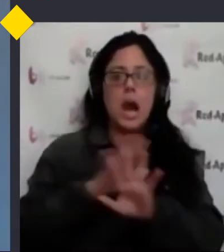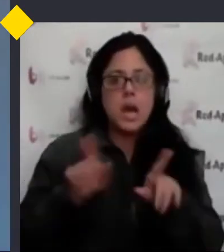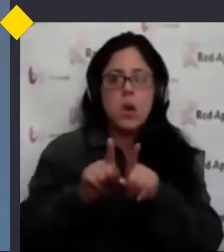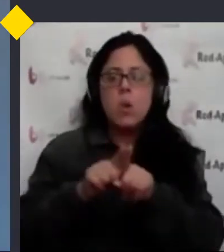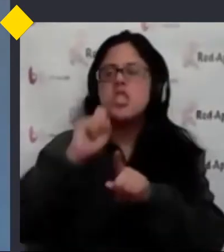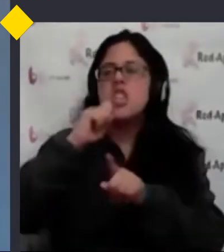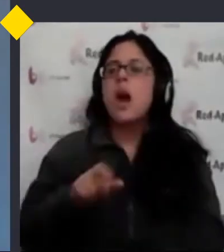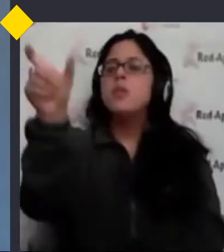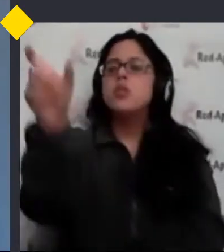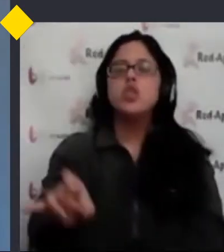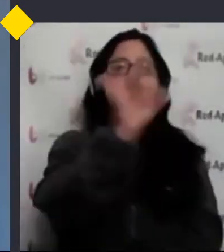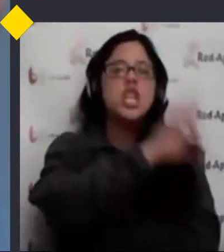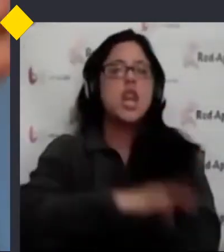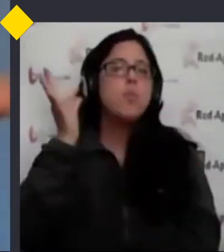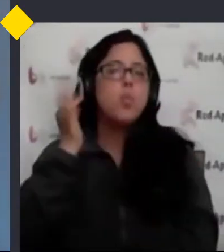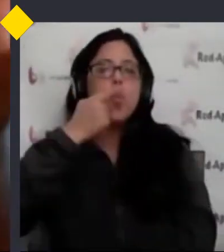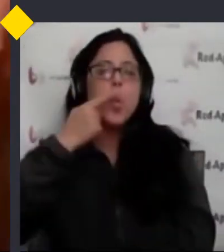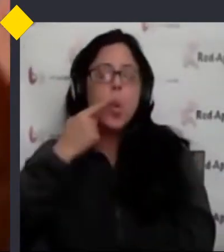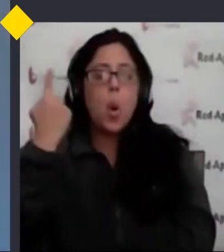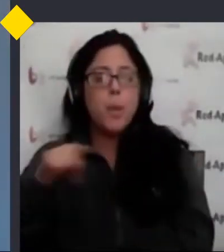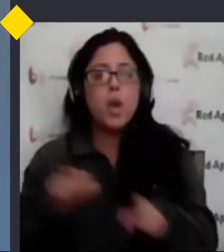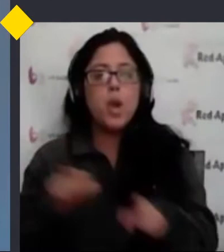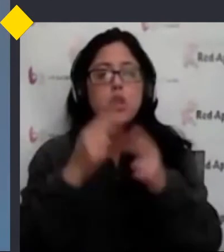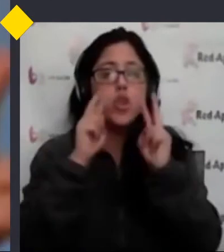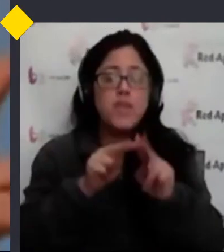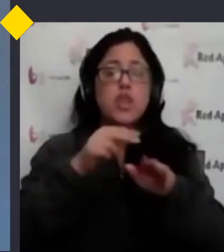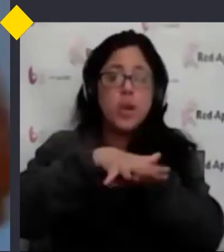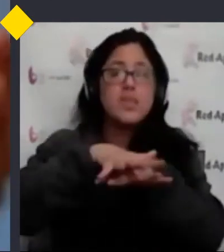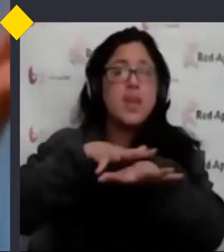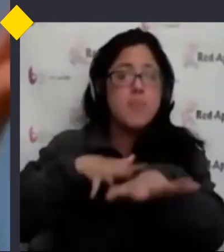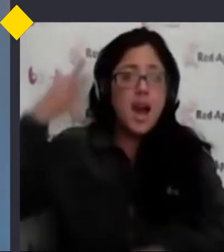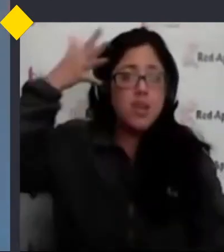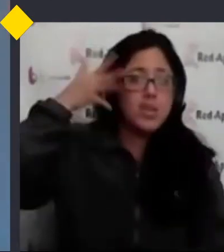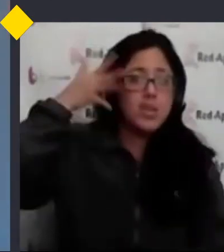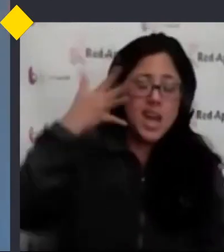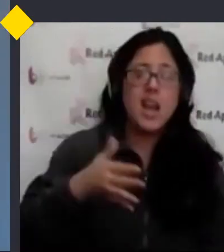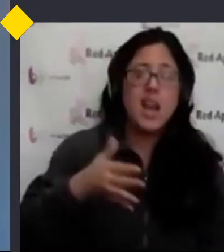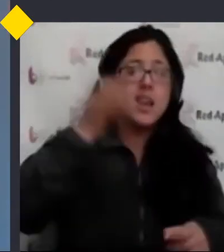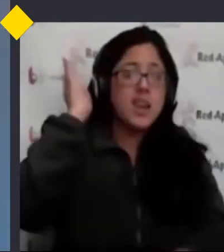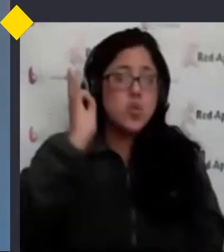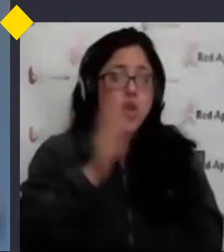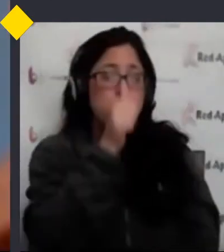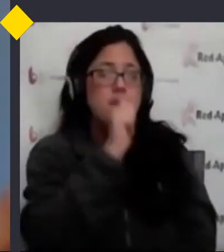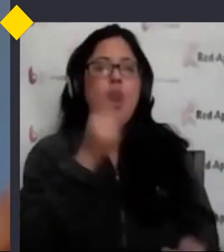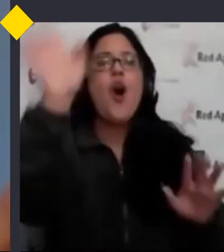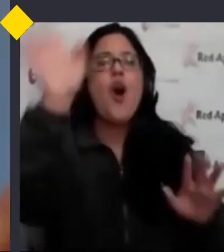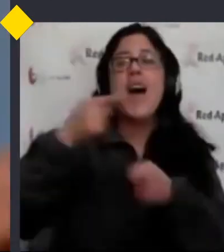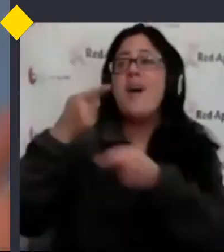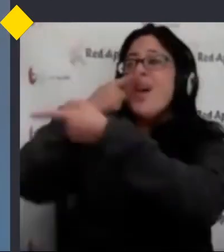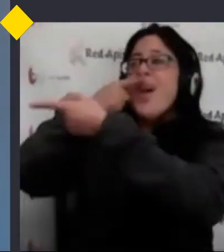pero muchas veces, a mí me ha tocado en seminarios, en estos lugares, en reuniones privadas, me dice, hola, él es migrante. Ya, ¿y a mí